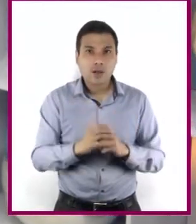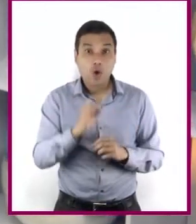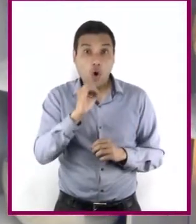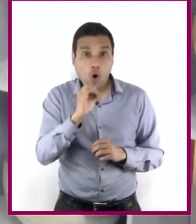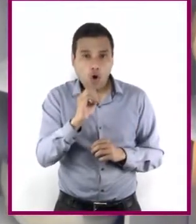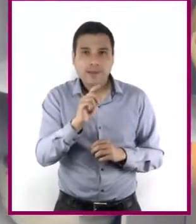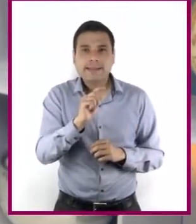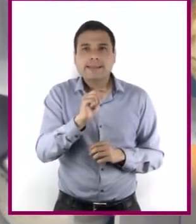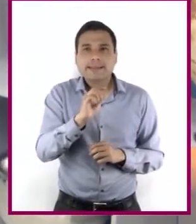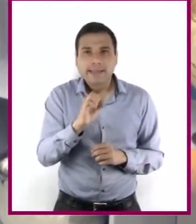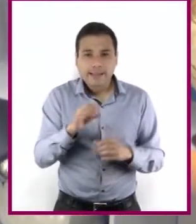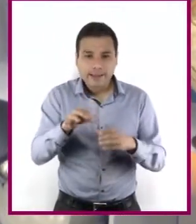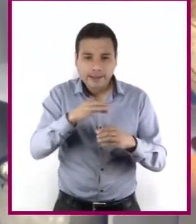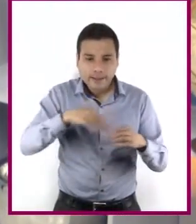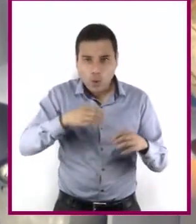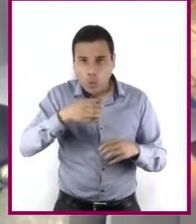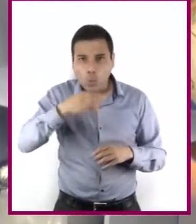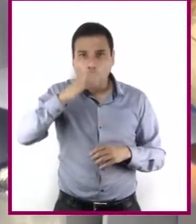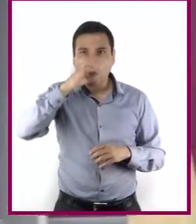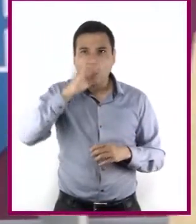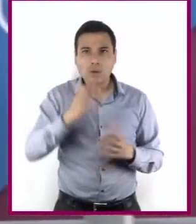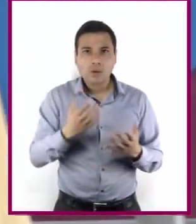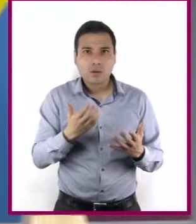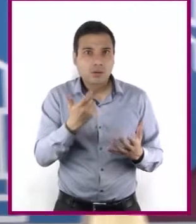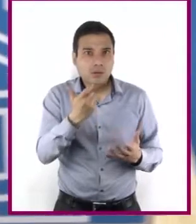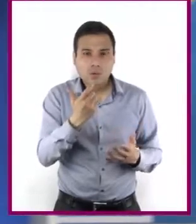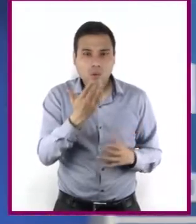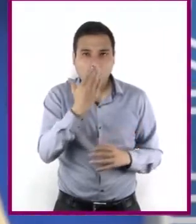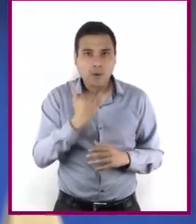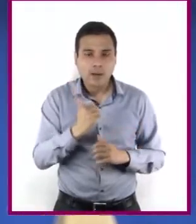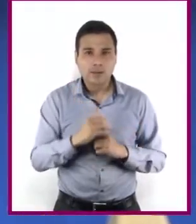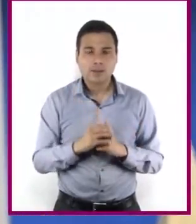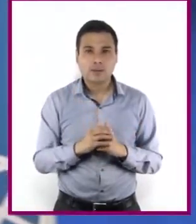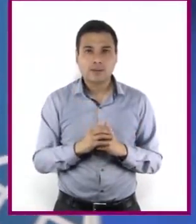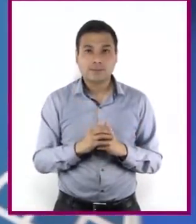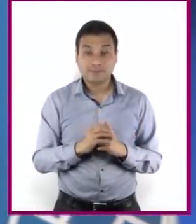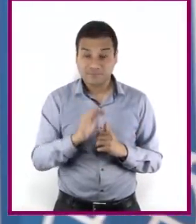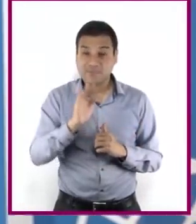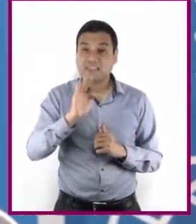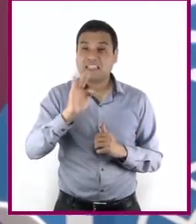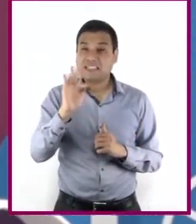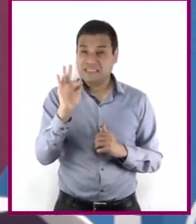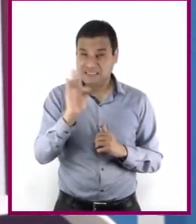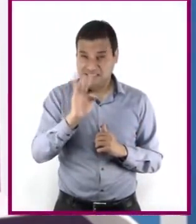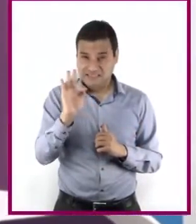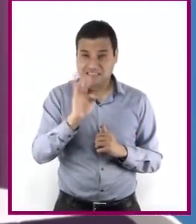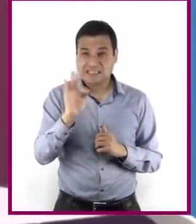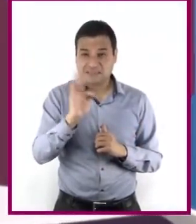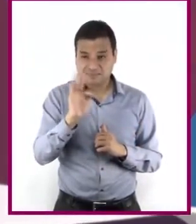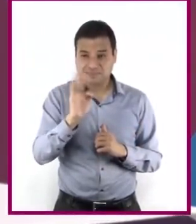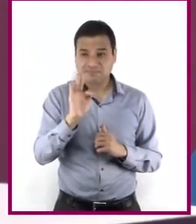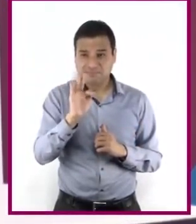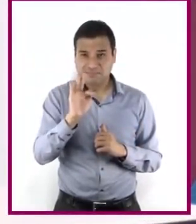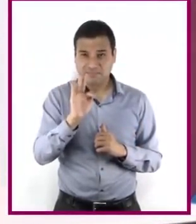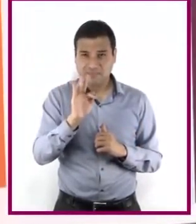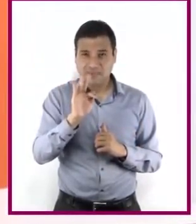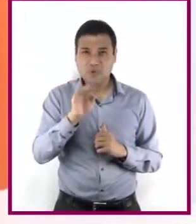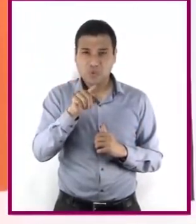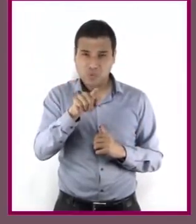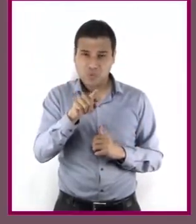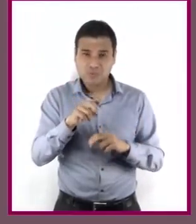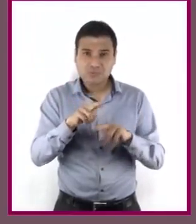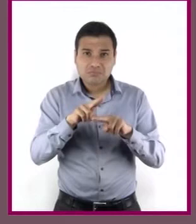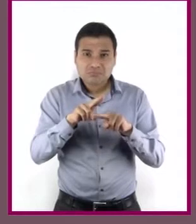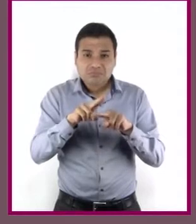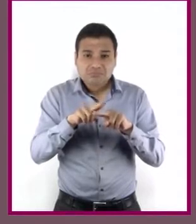bebido té porque no tienes dinero. Es posible que más de una vez te hayas quedado